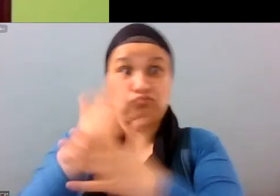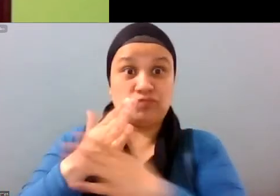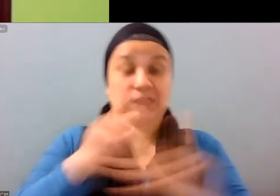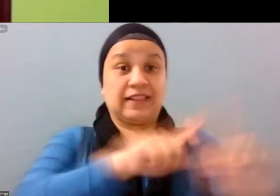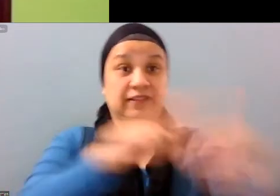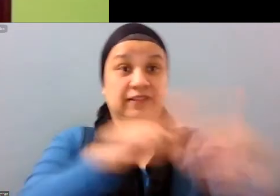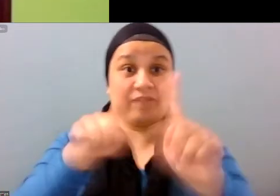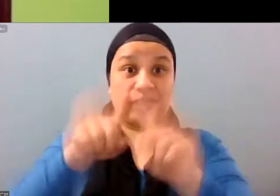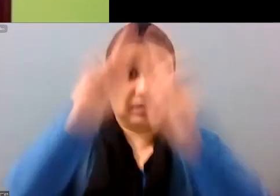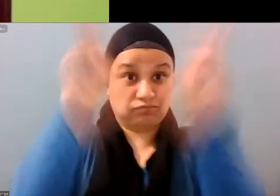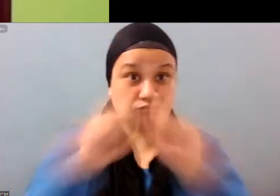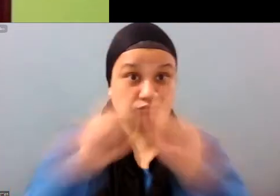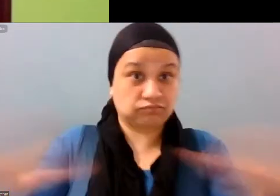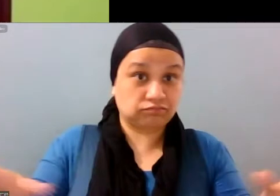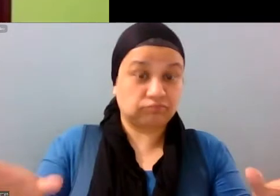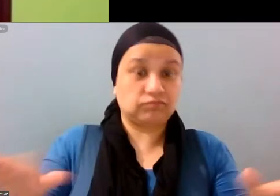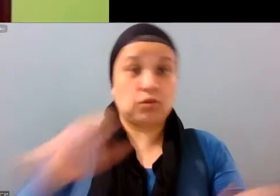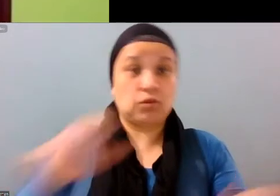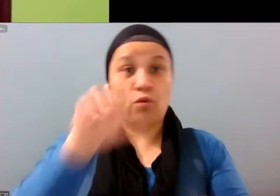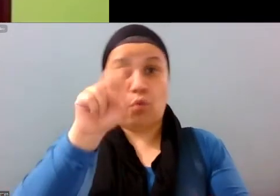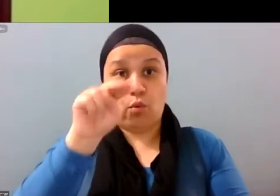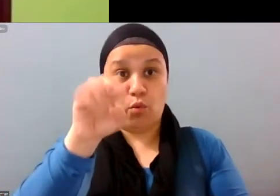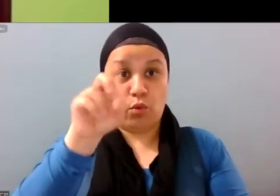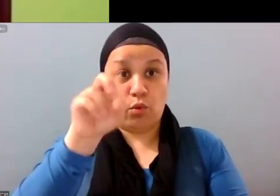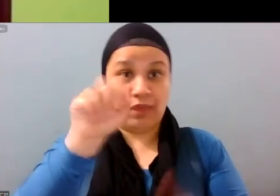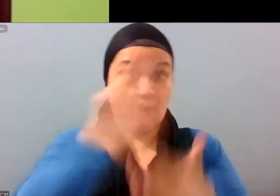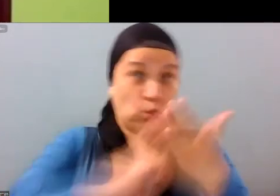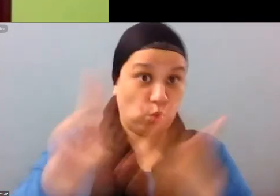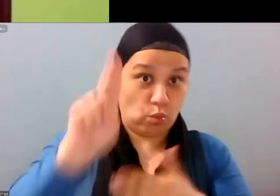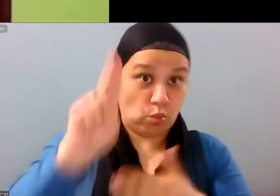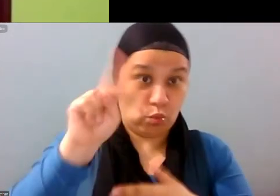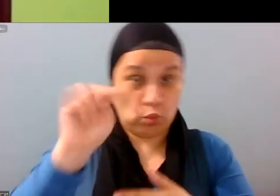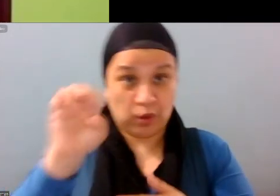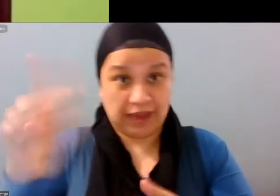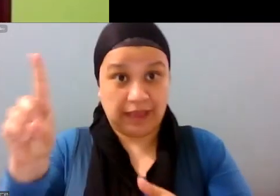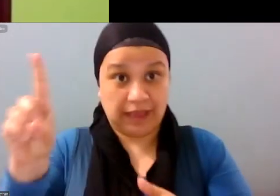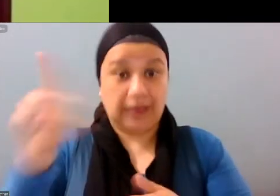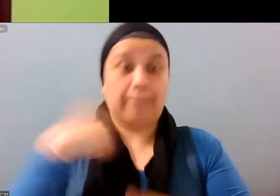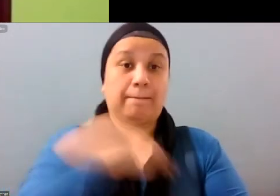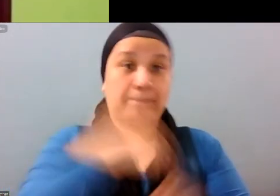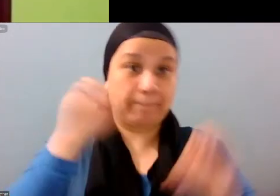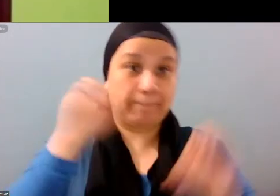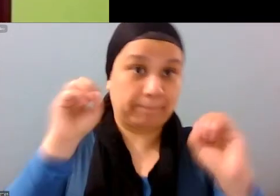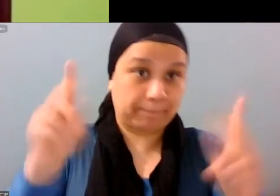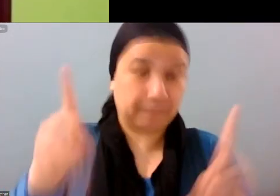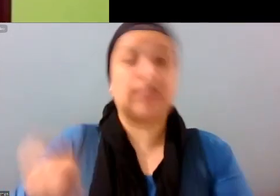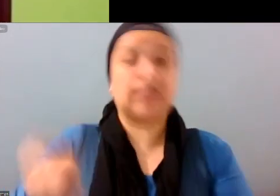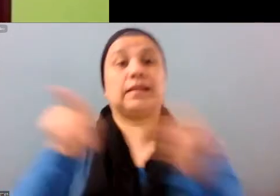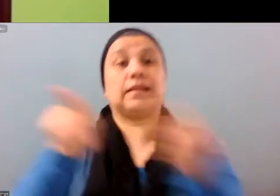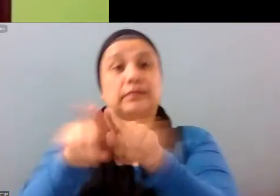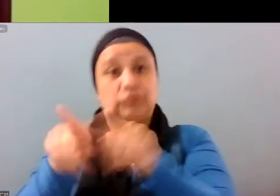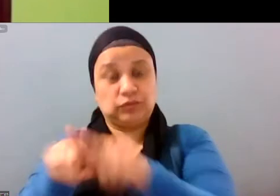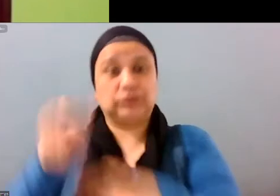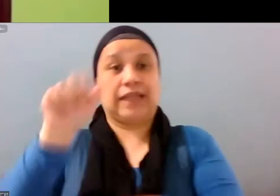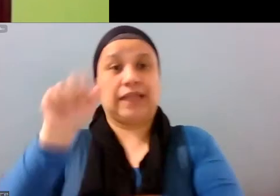tanto de Onda UNED, del MEP como del ANDE brevemente pues